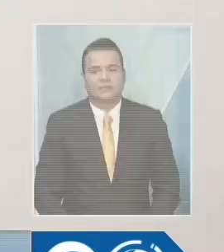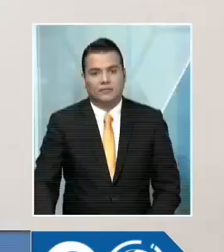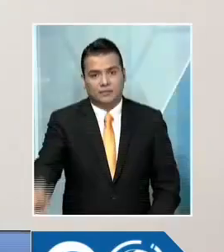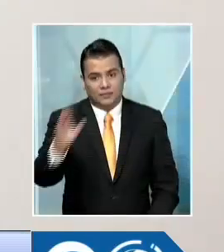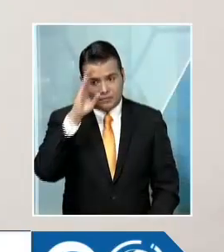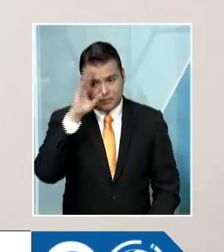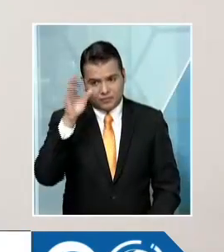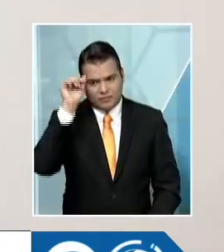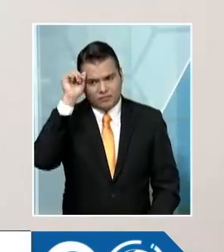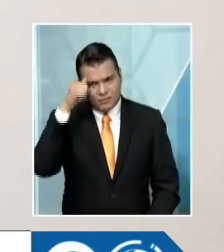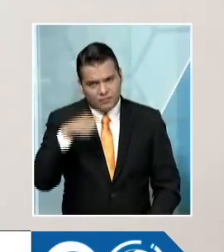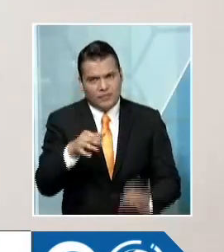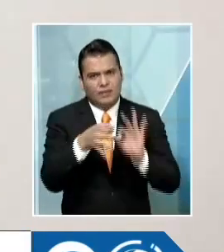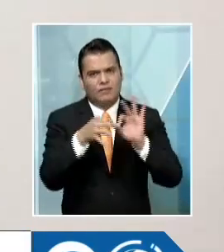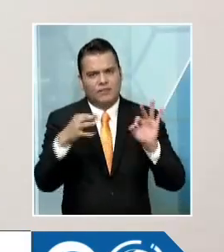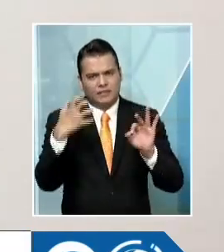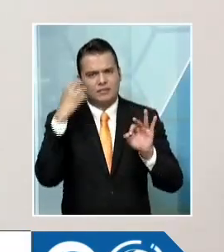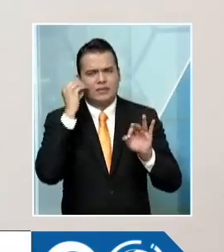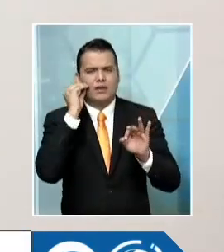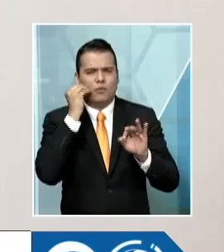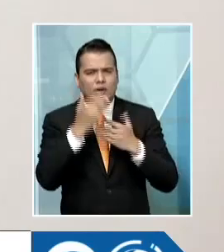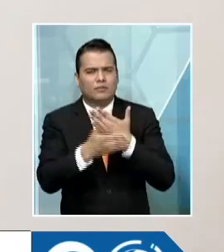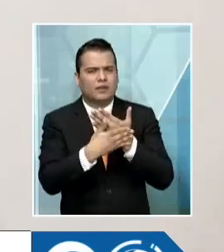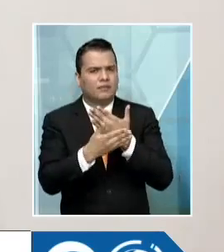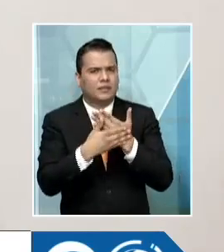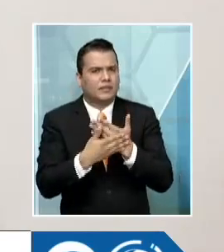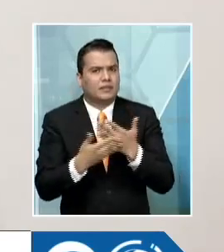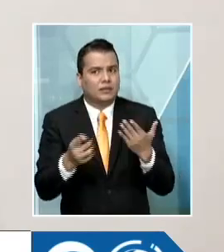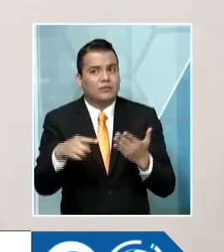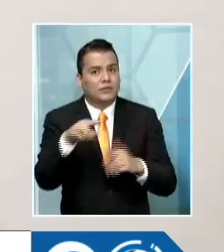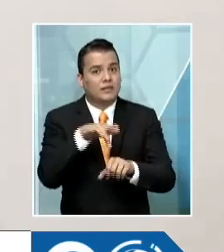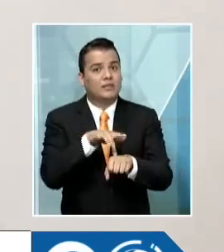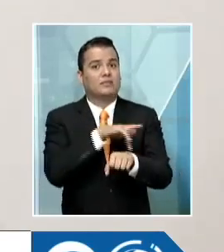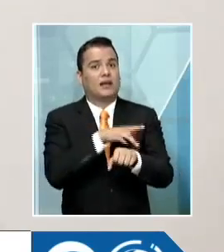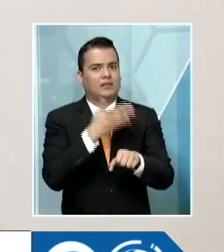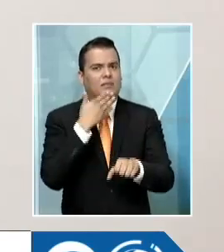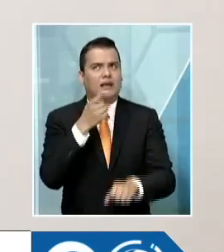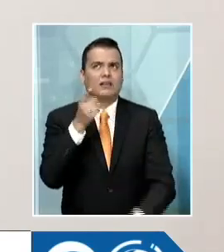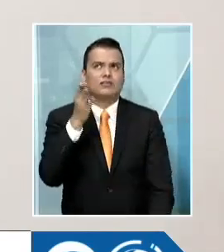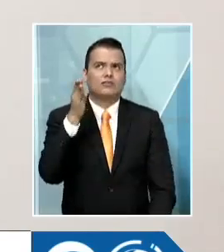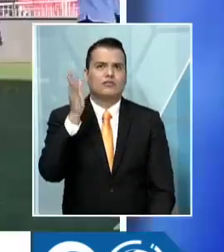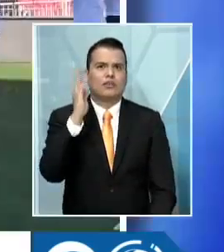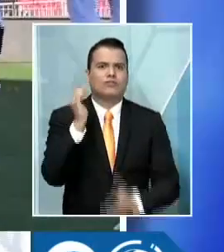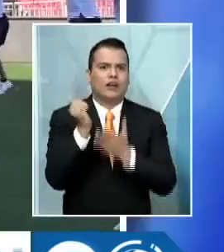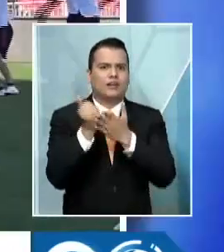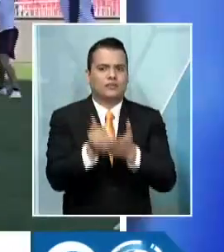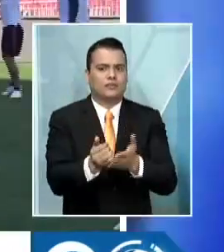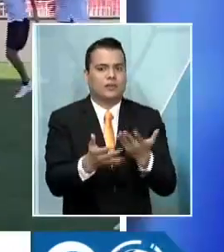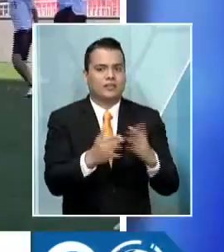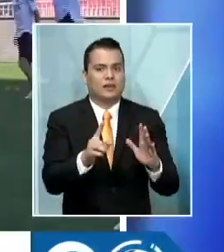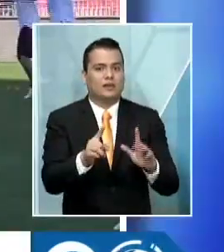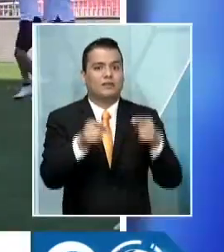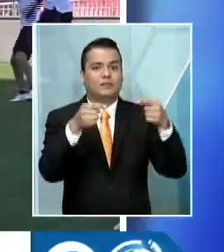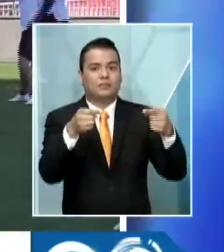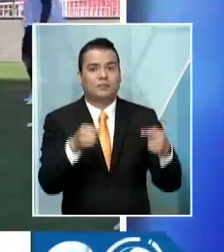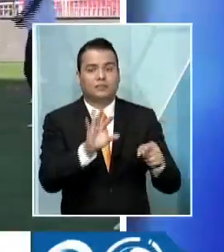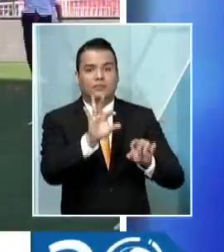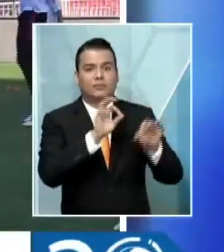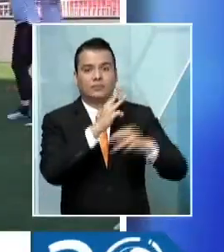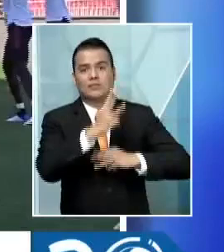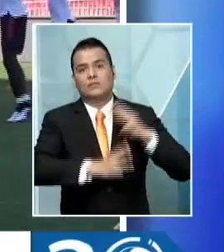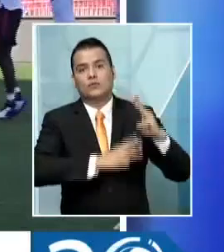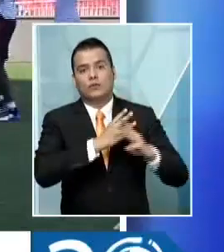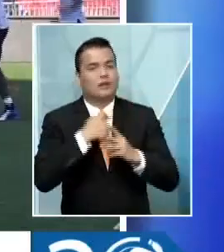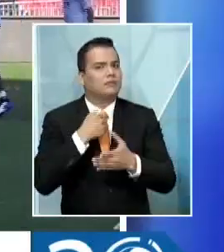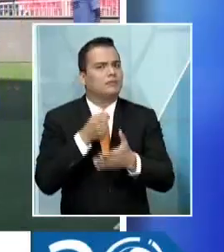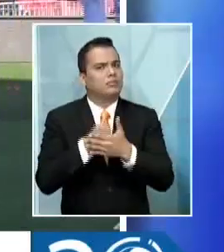Hoy recordamos una frase de nuestros abuelos cuando nos decían, al que madruga, Dios le ayuda. Para esta eliminatoria, si no se trabaja a